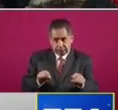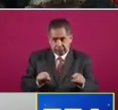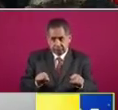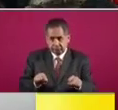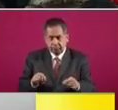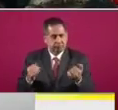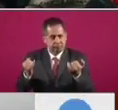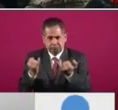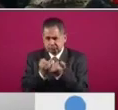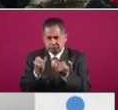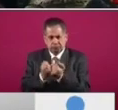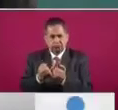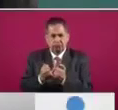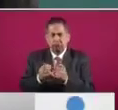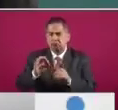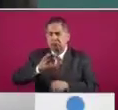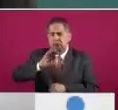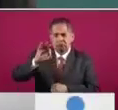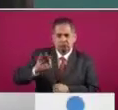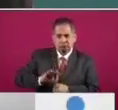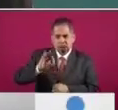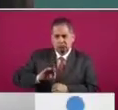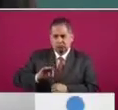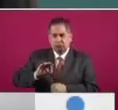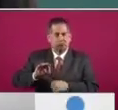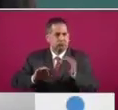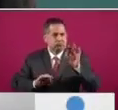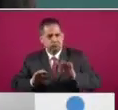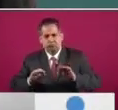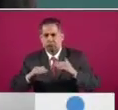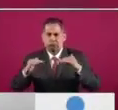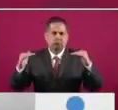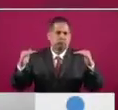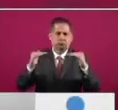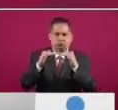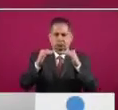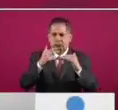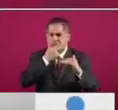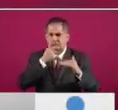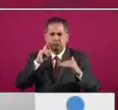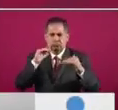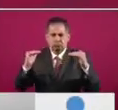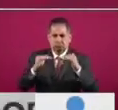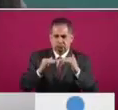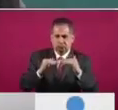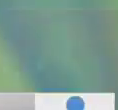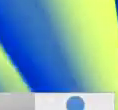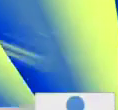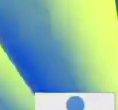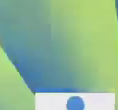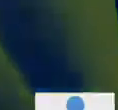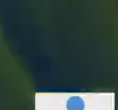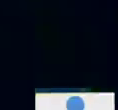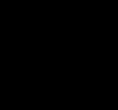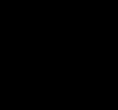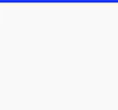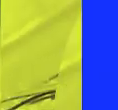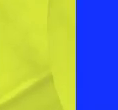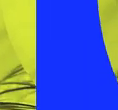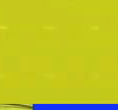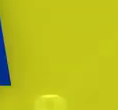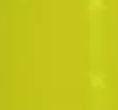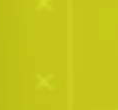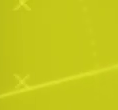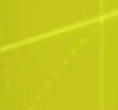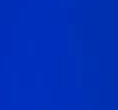sea el mismo número de mujeres y de hombres, y en donde se pueda, más mujeres que hombres.